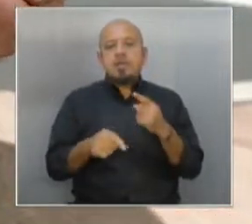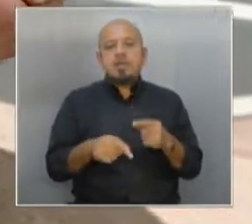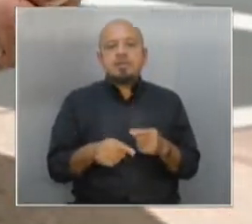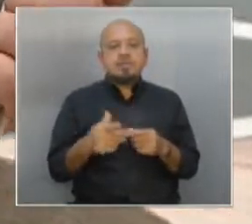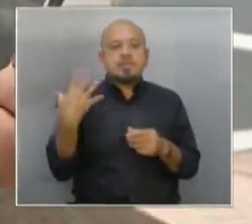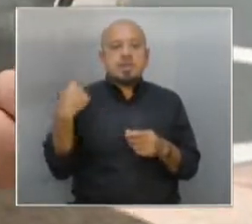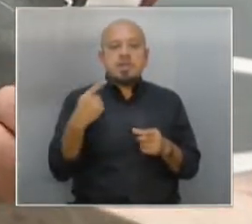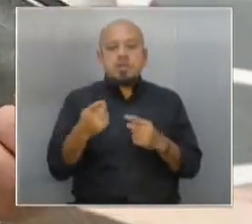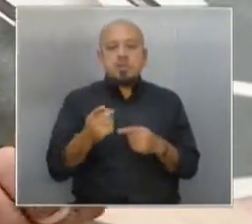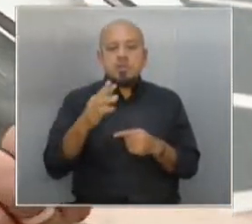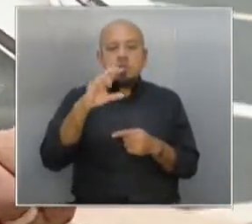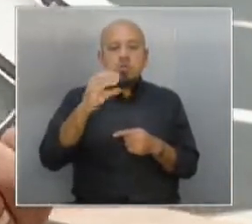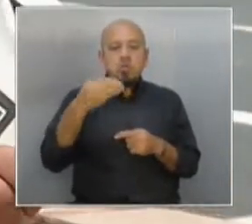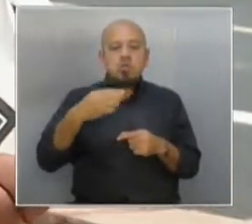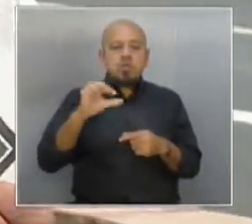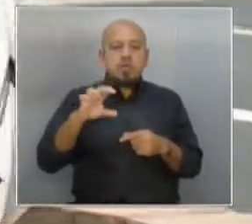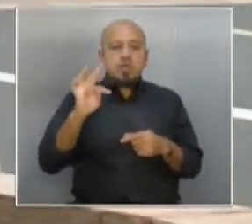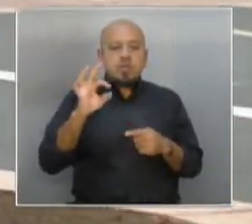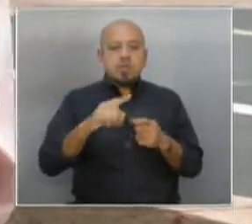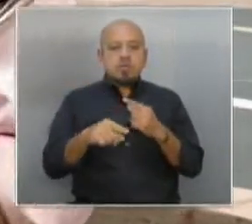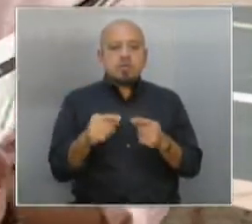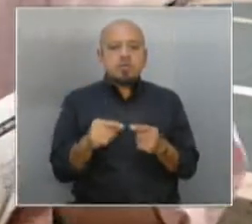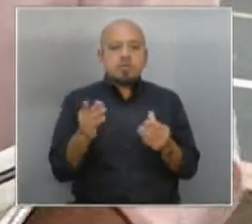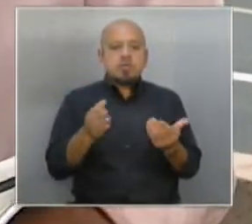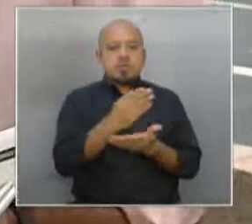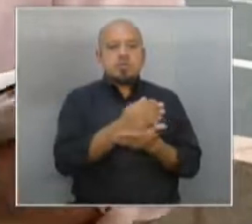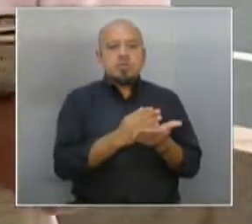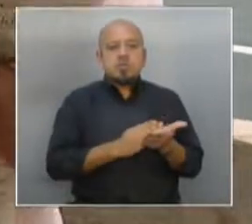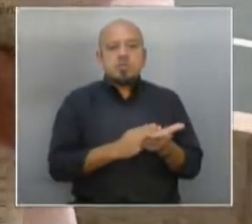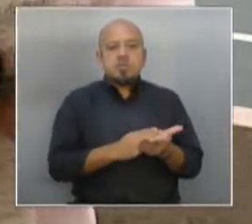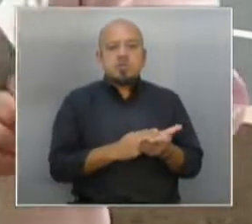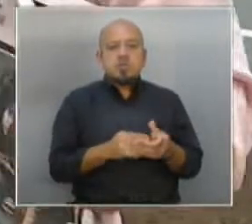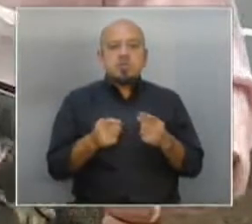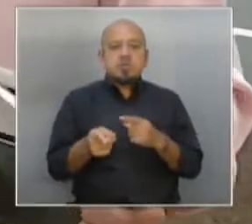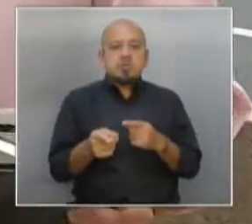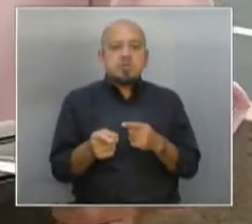Roberto López Belloso, bueno, quien es poeta y escritor, y es quien trae y está